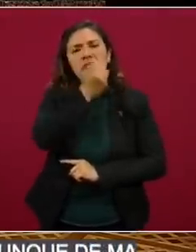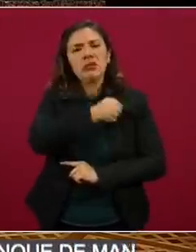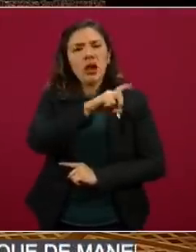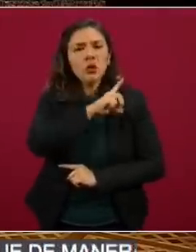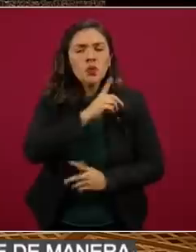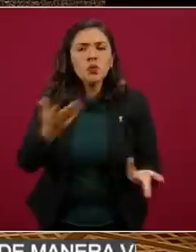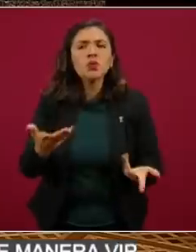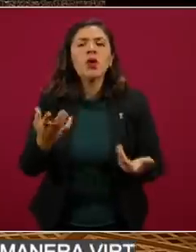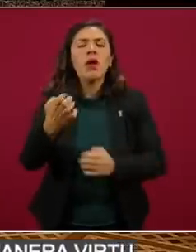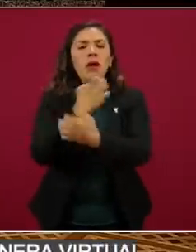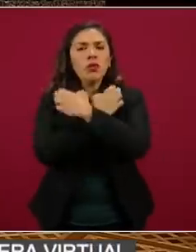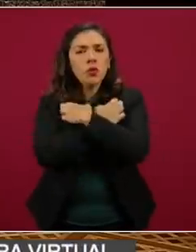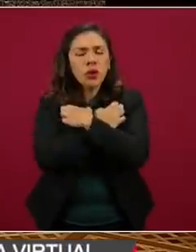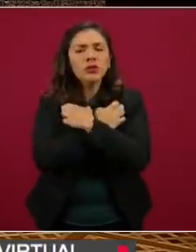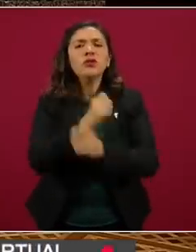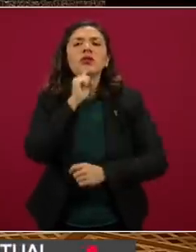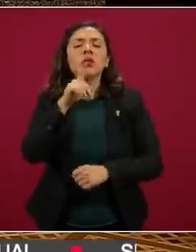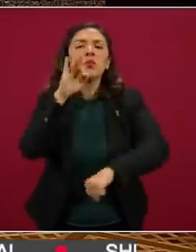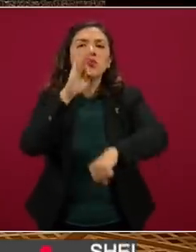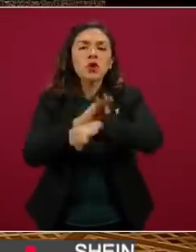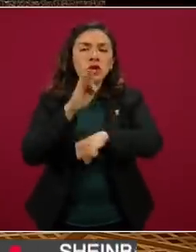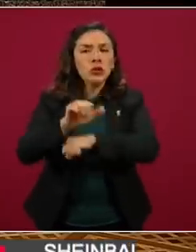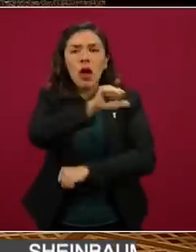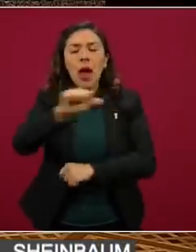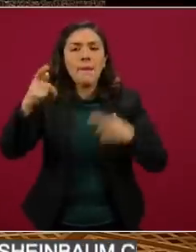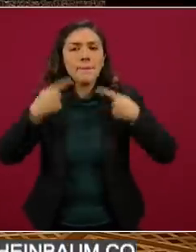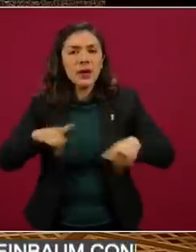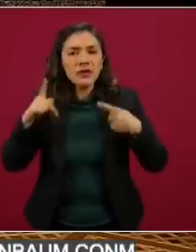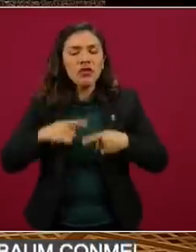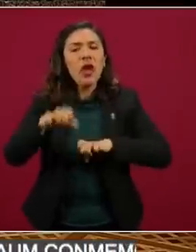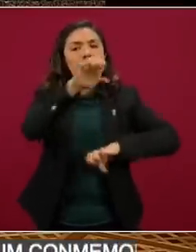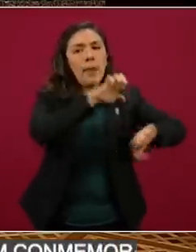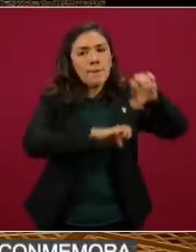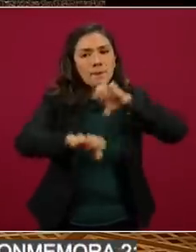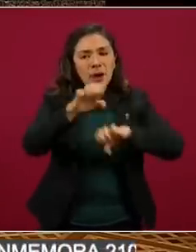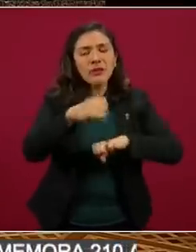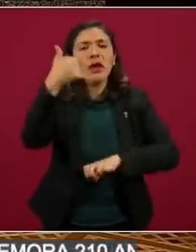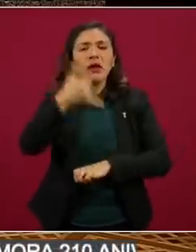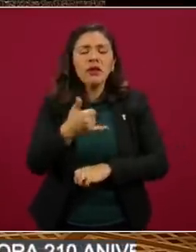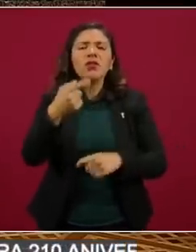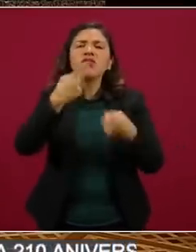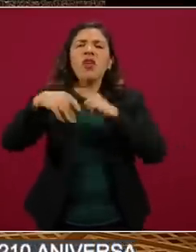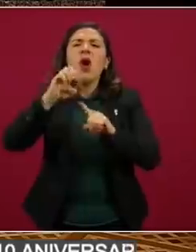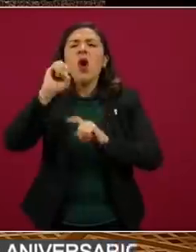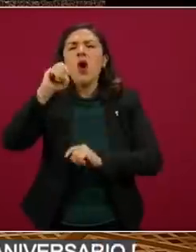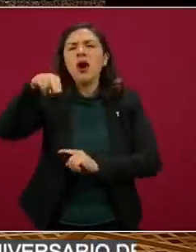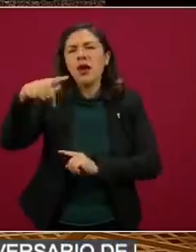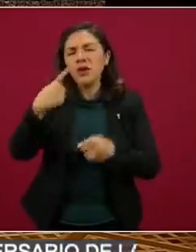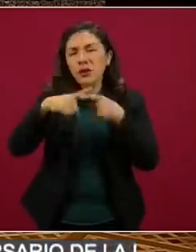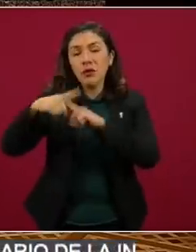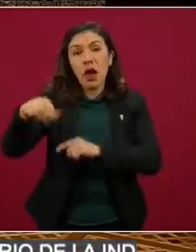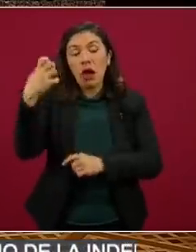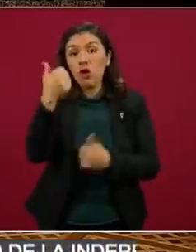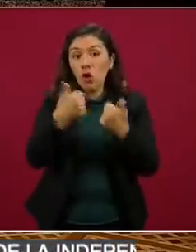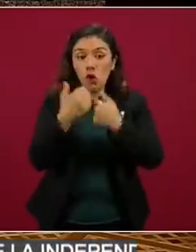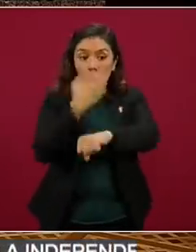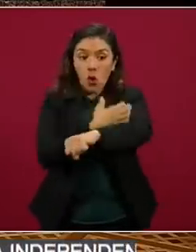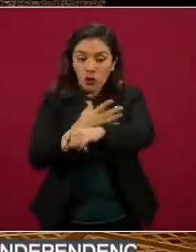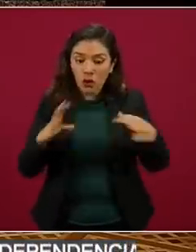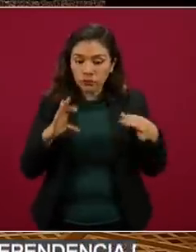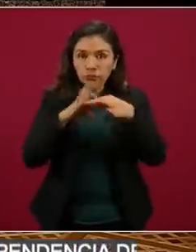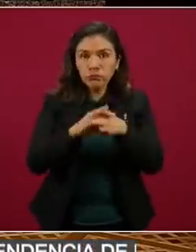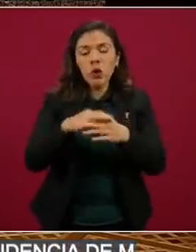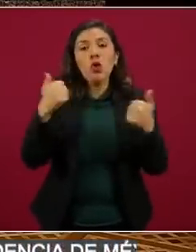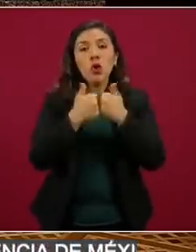de la educación la protección civil el sector empresarial y las organizaciones civiles que en coordinación con las